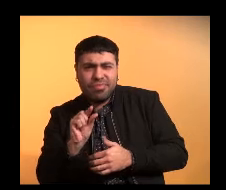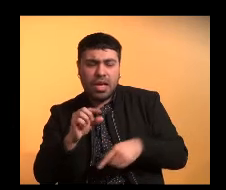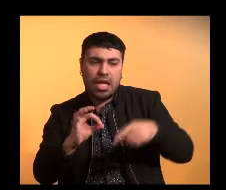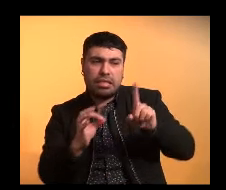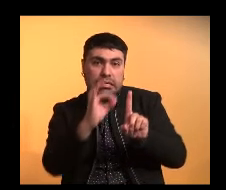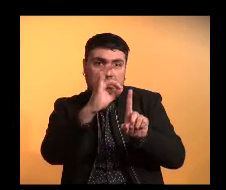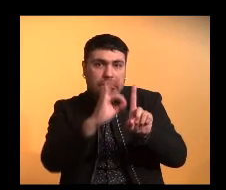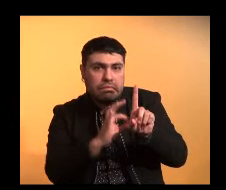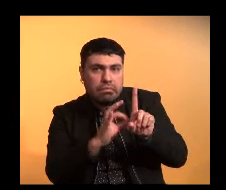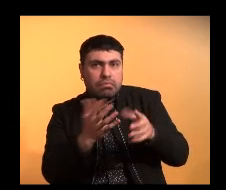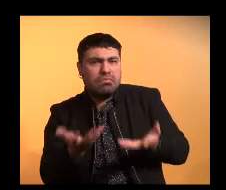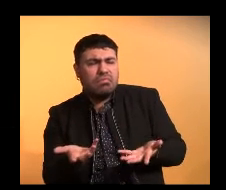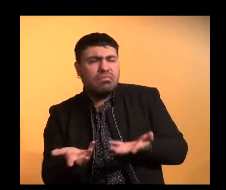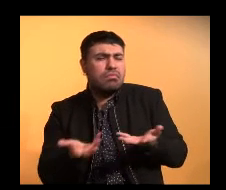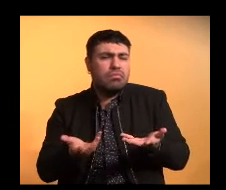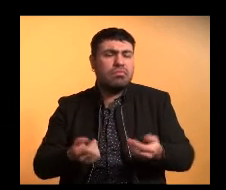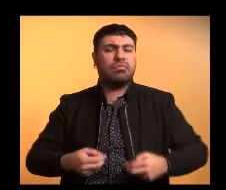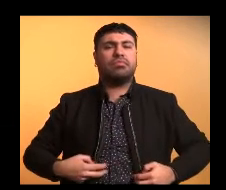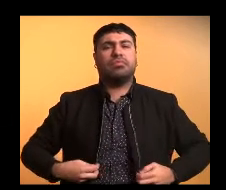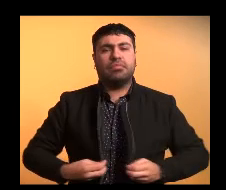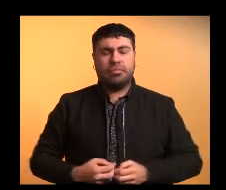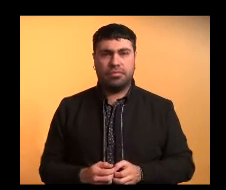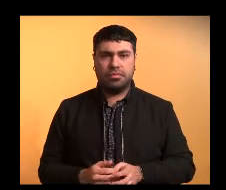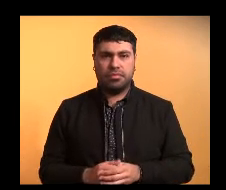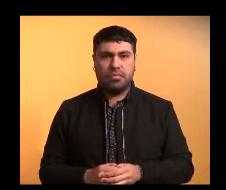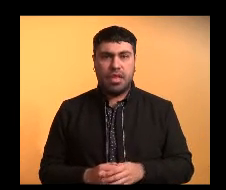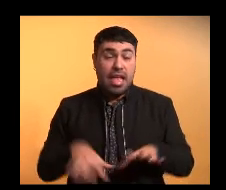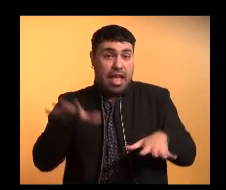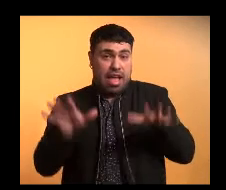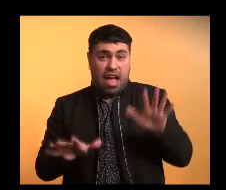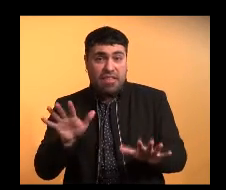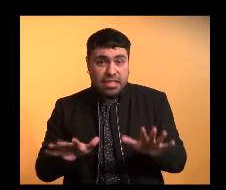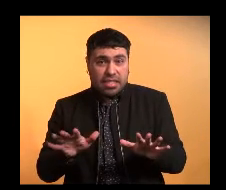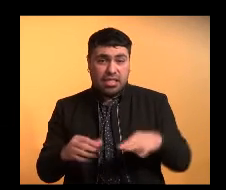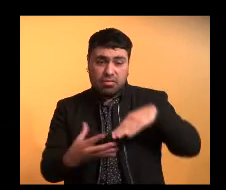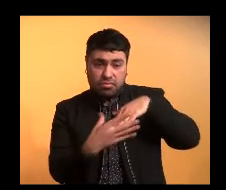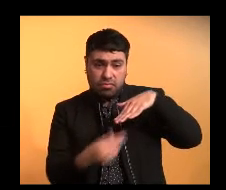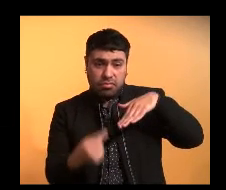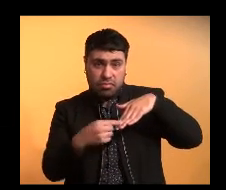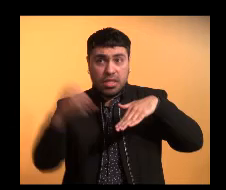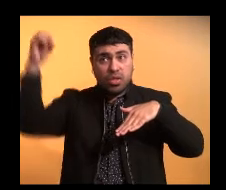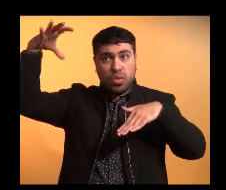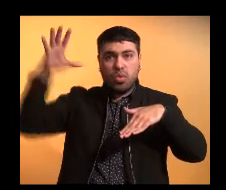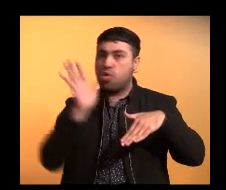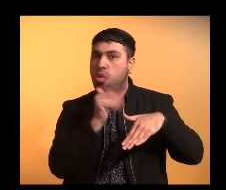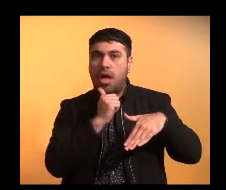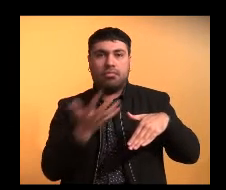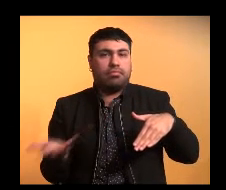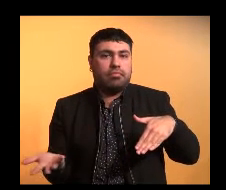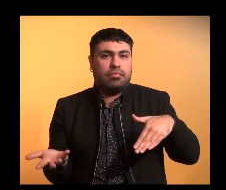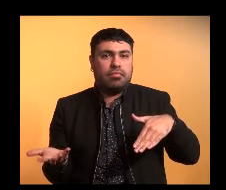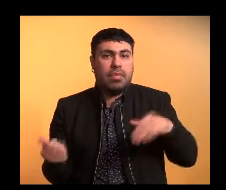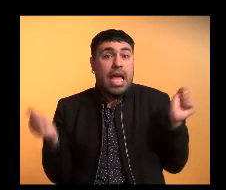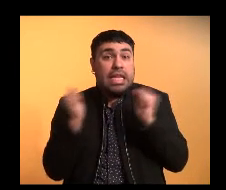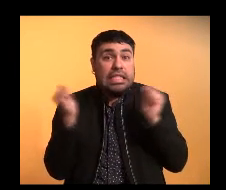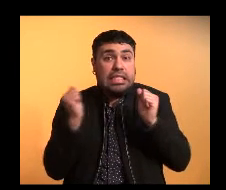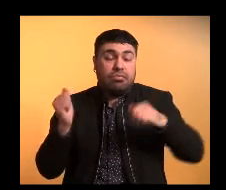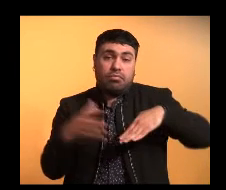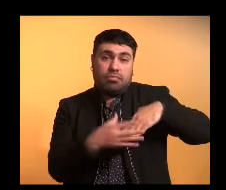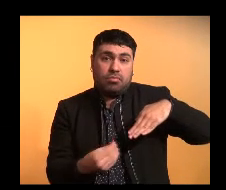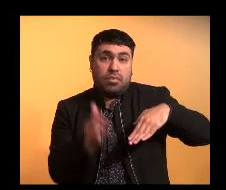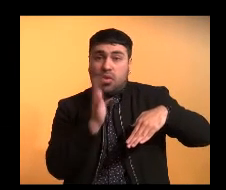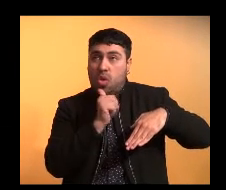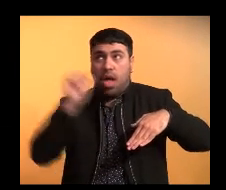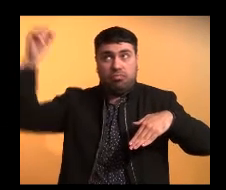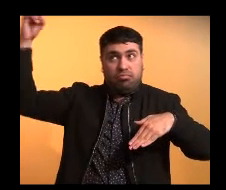además recordar que durante algunos meses en la Antártica no hay luz, ¿no? O si la hay, es muy poquito en invierno. Mientras que en